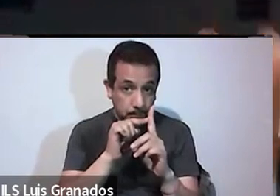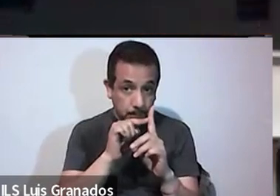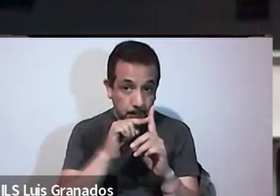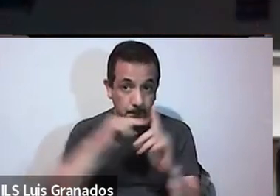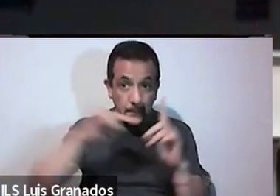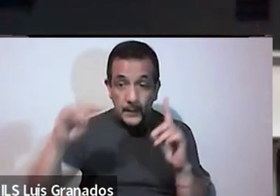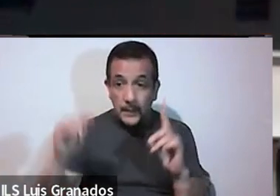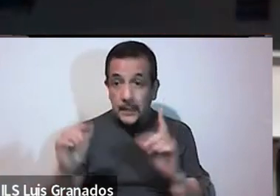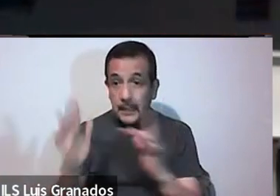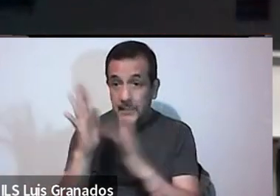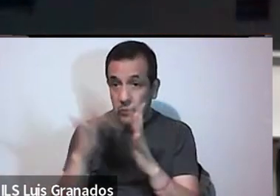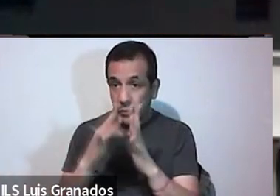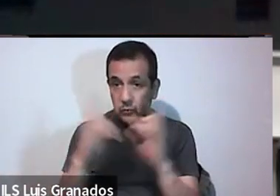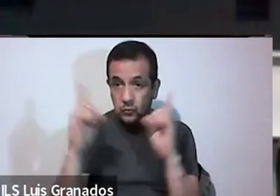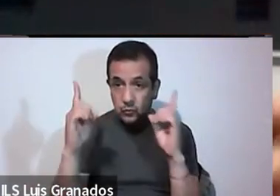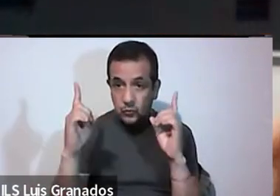la mirada de Jesús.